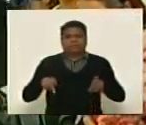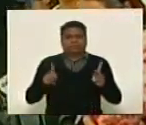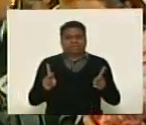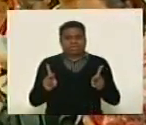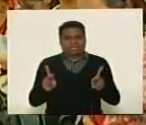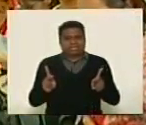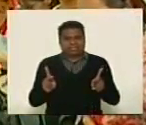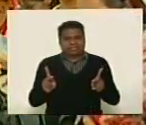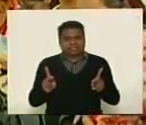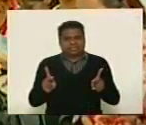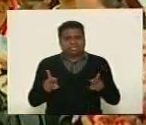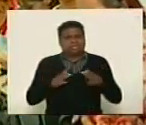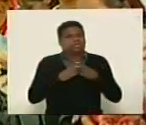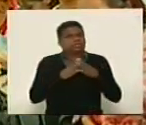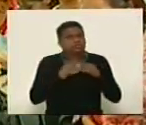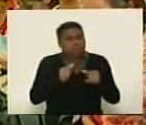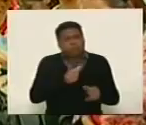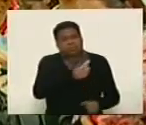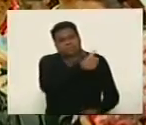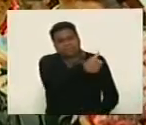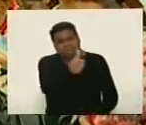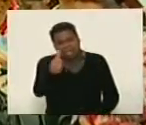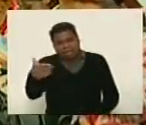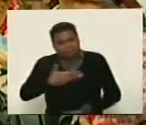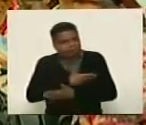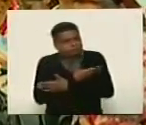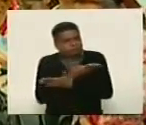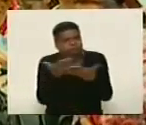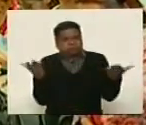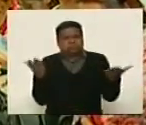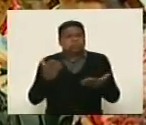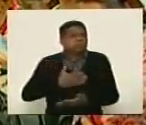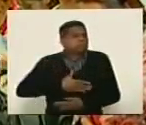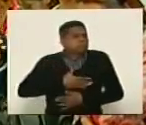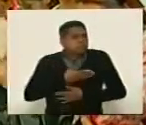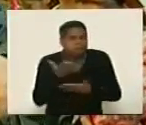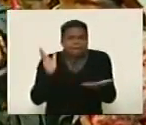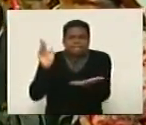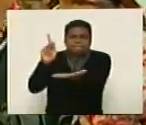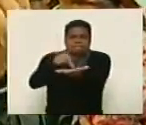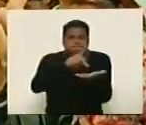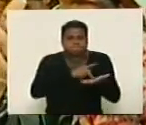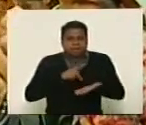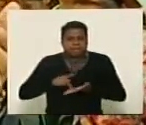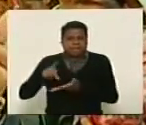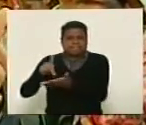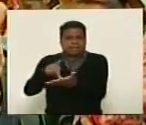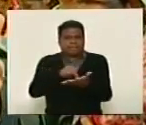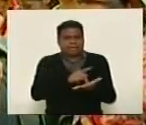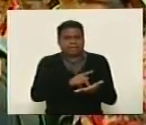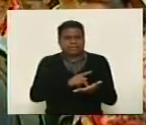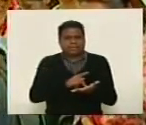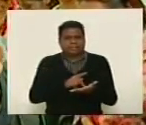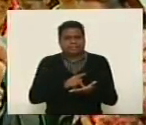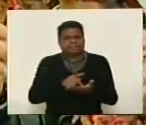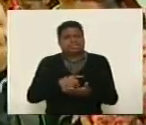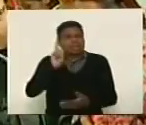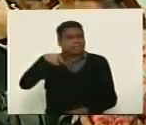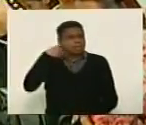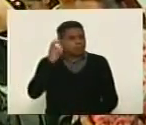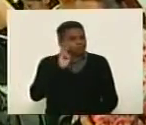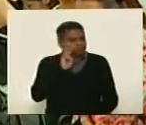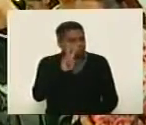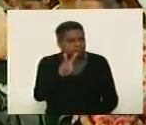de que todos y cada uno de nosotros podemos participar, por lo que ya vamos a seguir viendo luego que